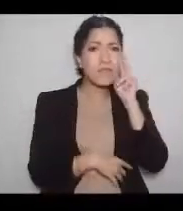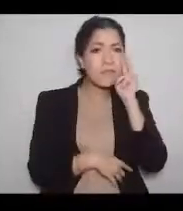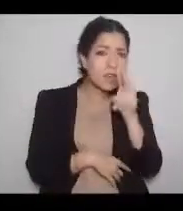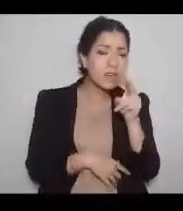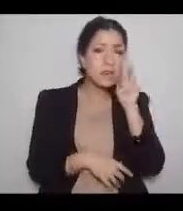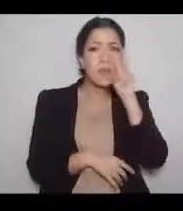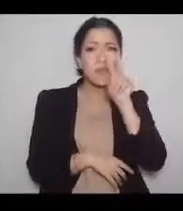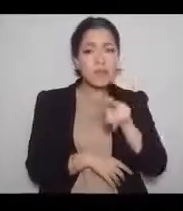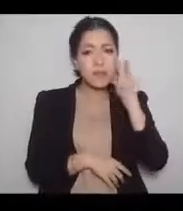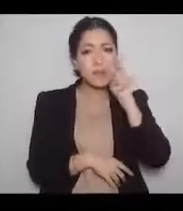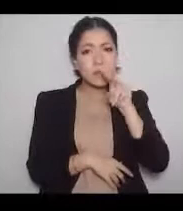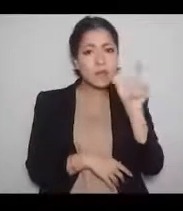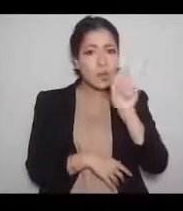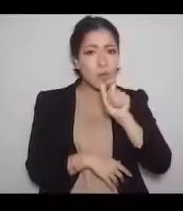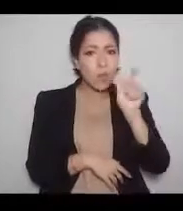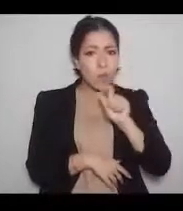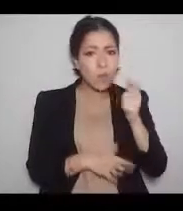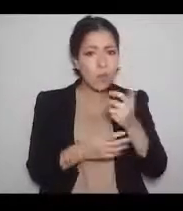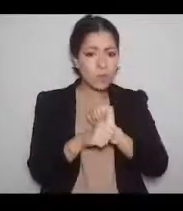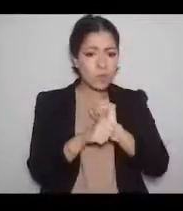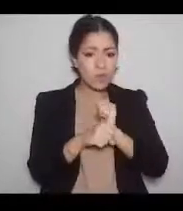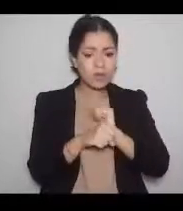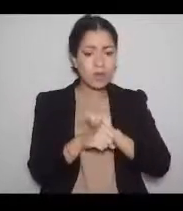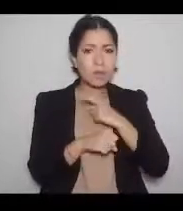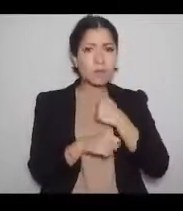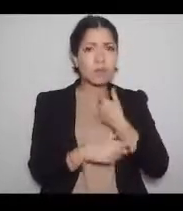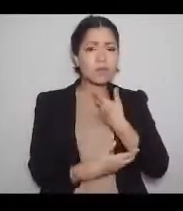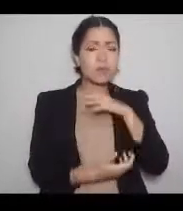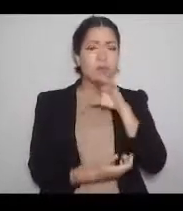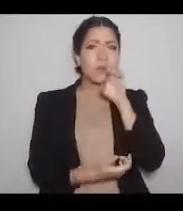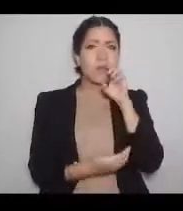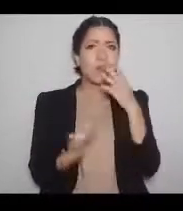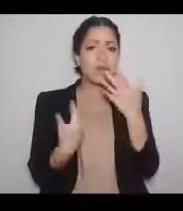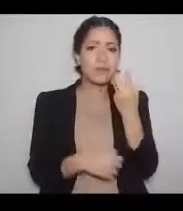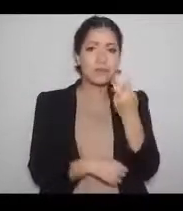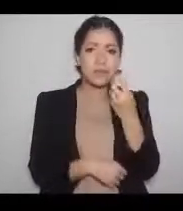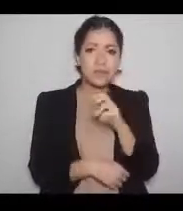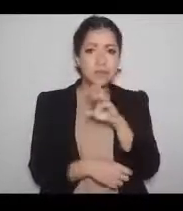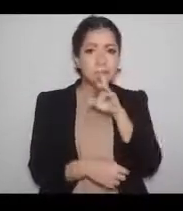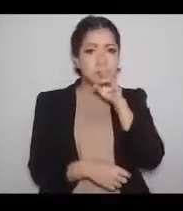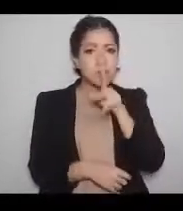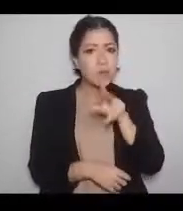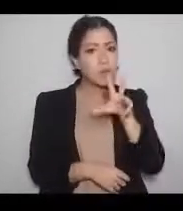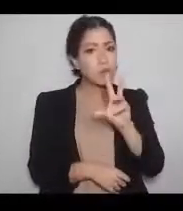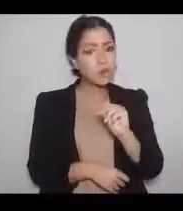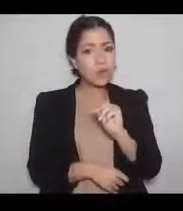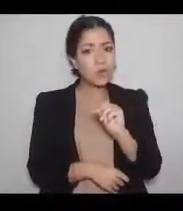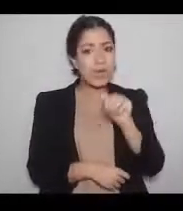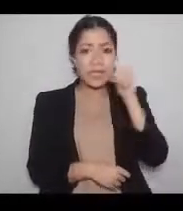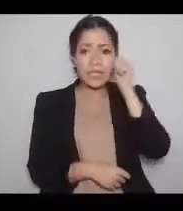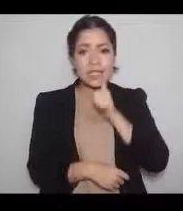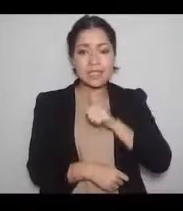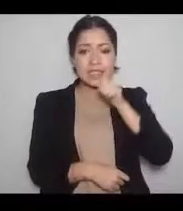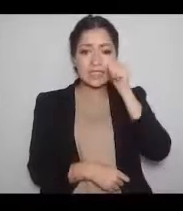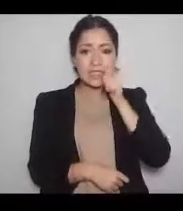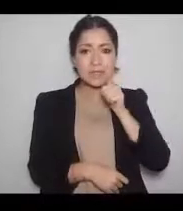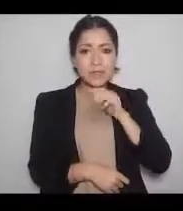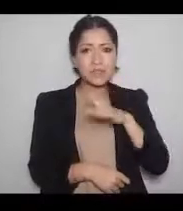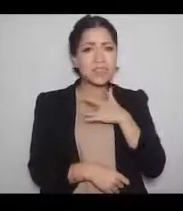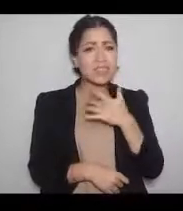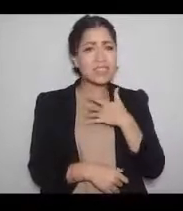no fue lo más cabrón. ¿Qué fue lo más cabrón? Que en cada maldita línea me angustiaba que te fueras a